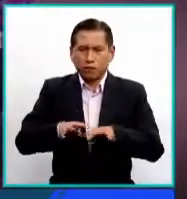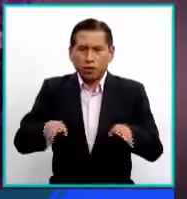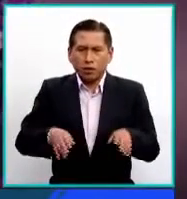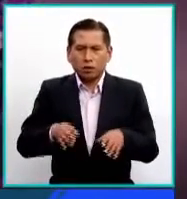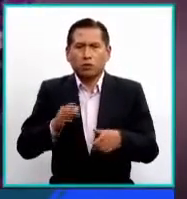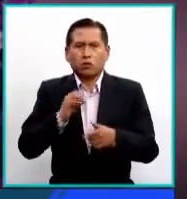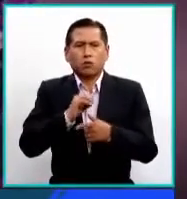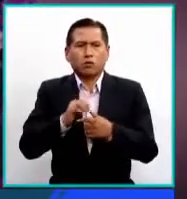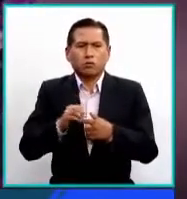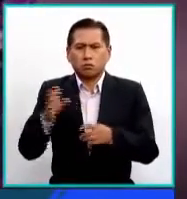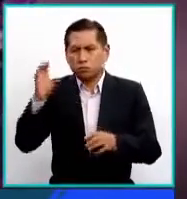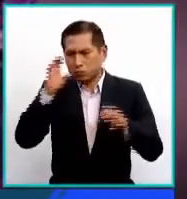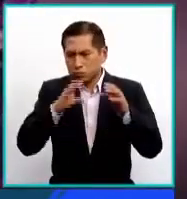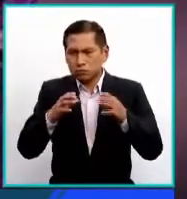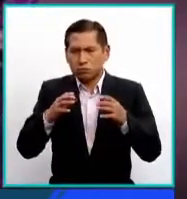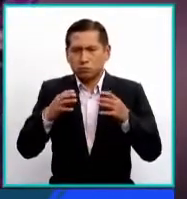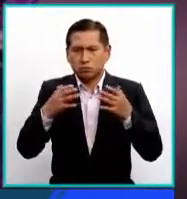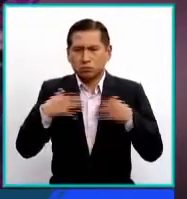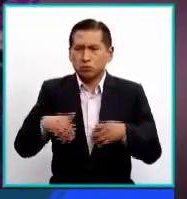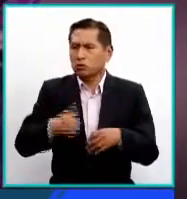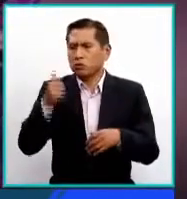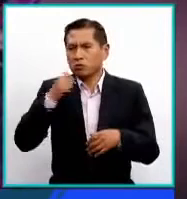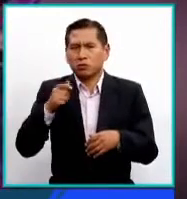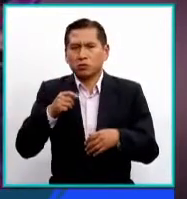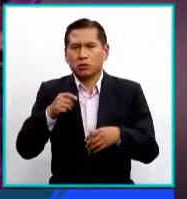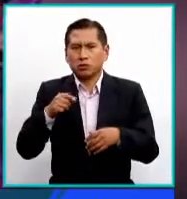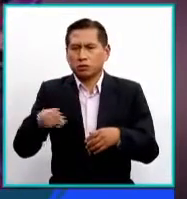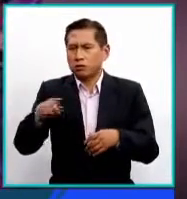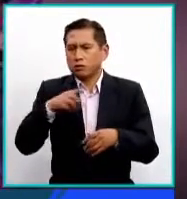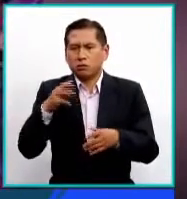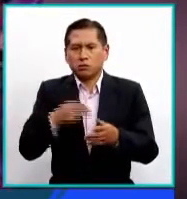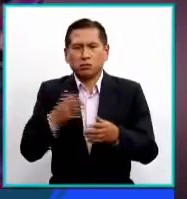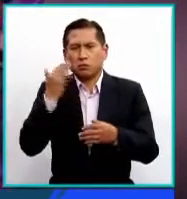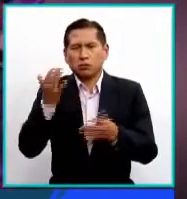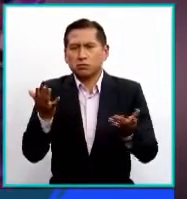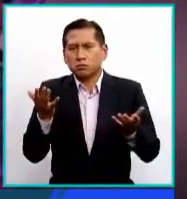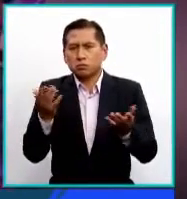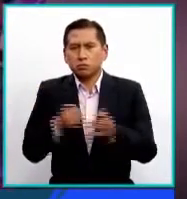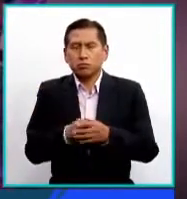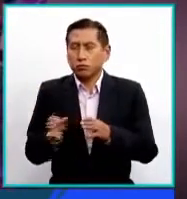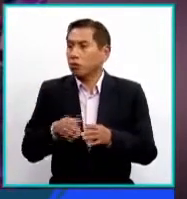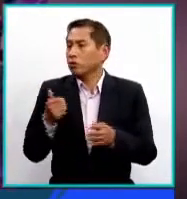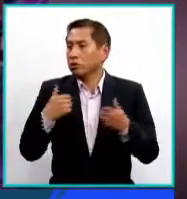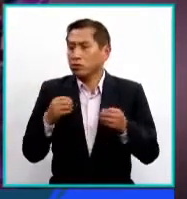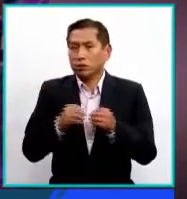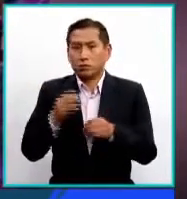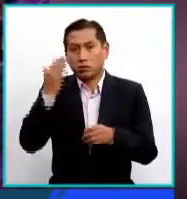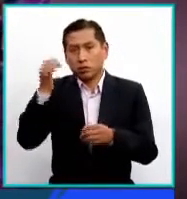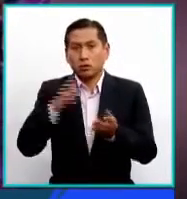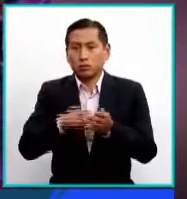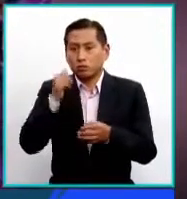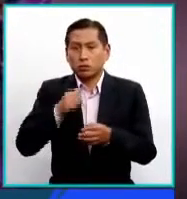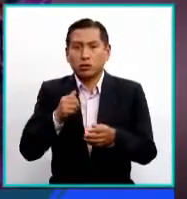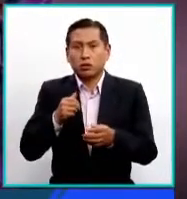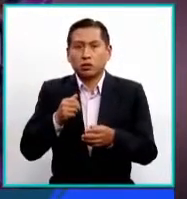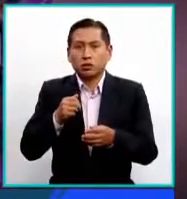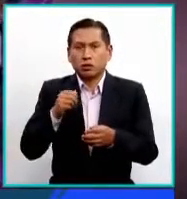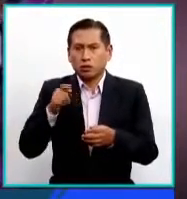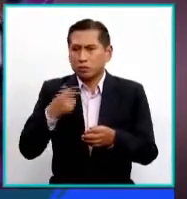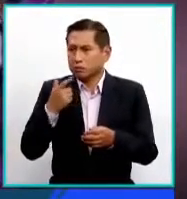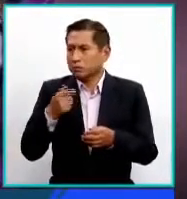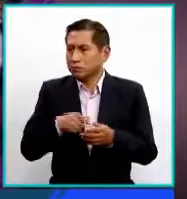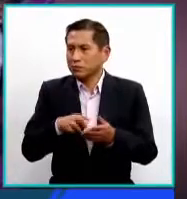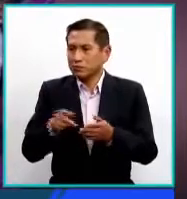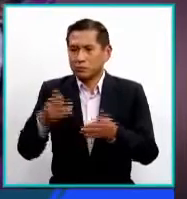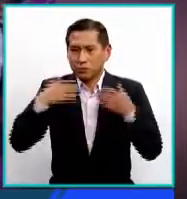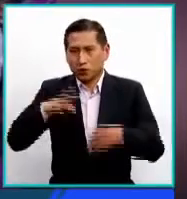yo? Como que buscar un estereotipo también de mujer en la orquesta, digamos, ¿no? Y por otro lado, ¿y por qué la mujer tiene que vestirse